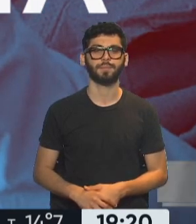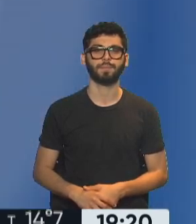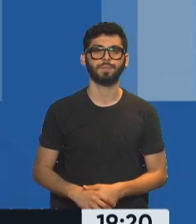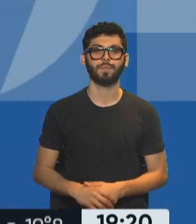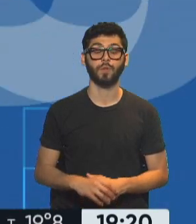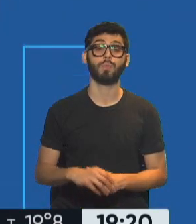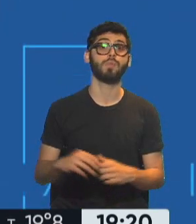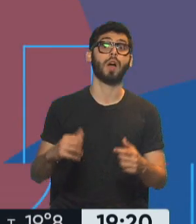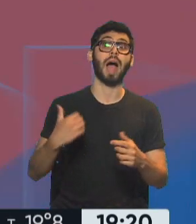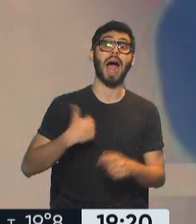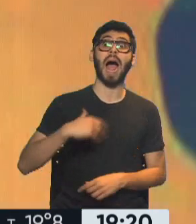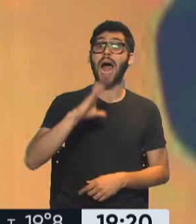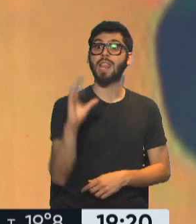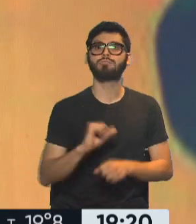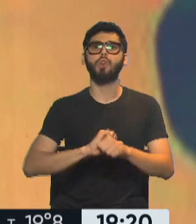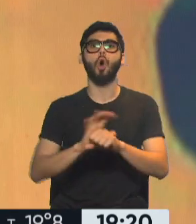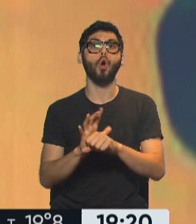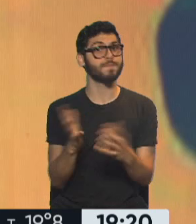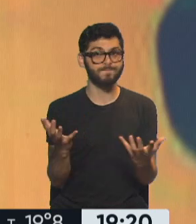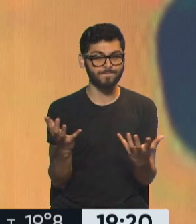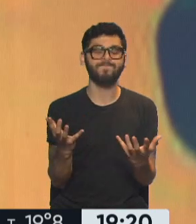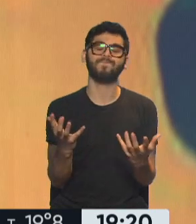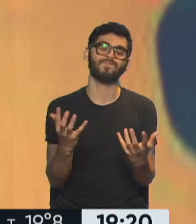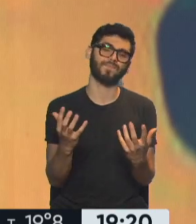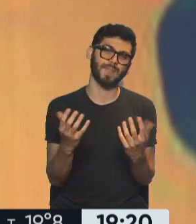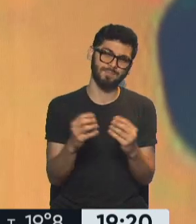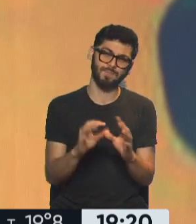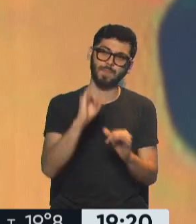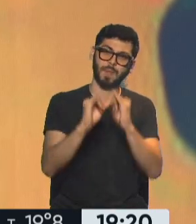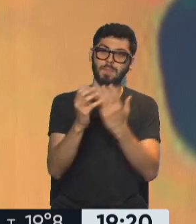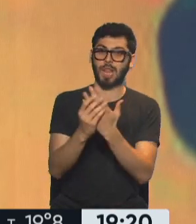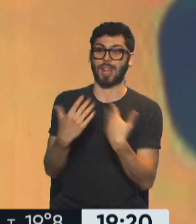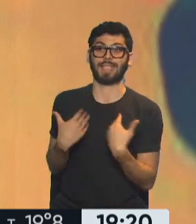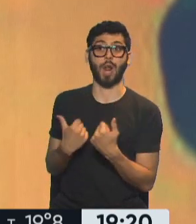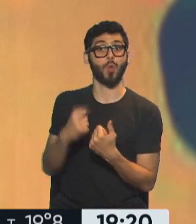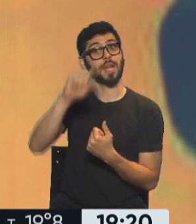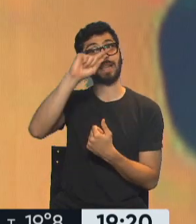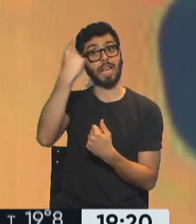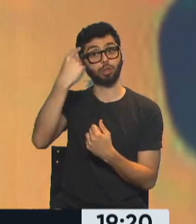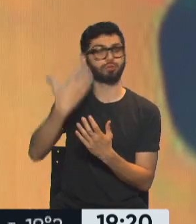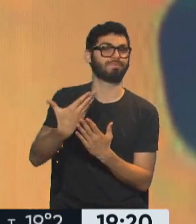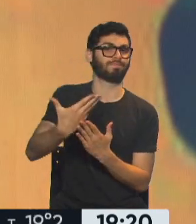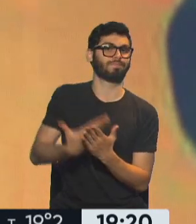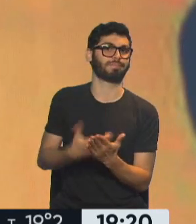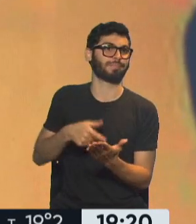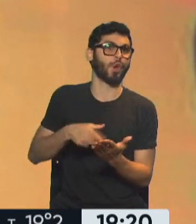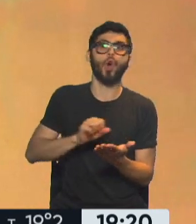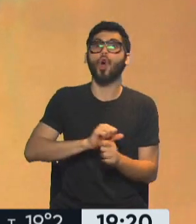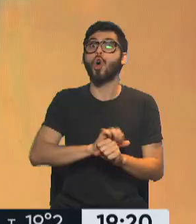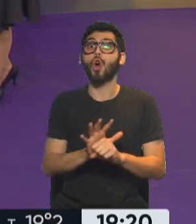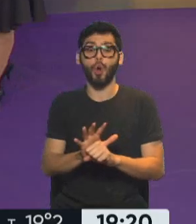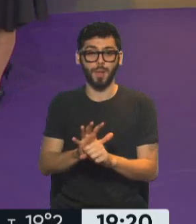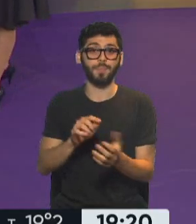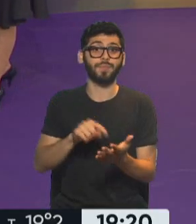Sala de situación COVID de la Argentina. Comenzamos con los datos del Ministerio de Salud de la Nación sobre esta sala de situación, como les decía,